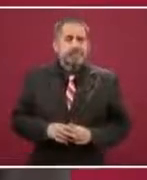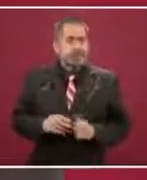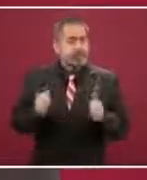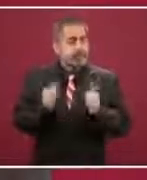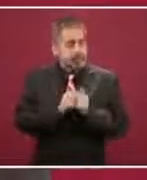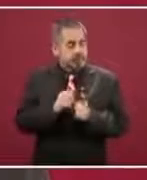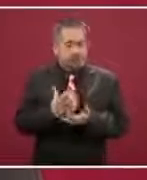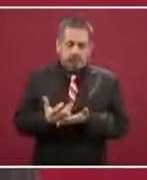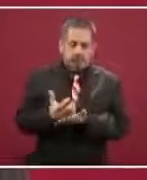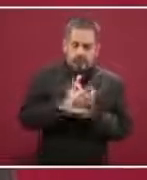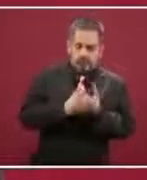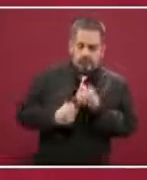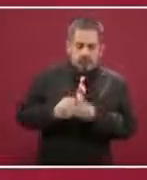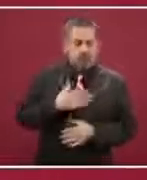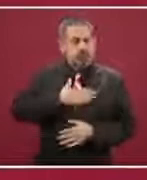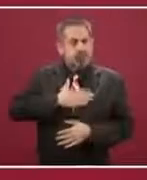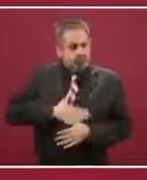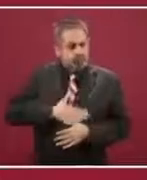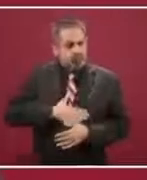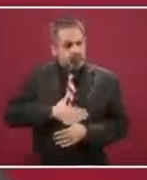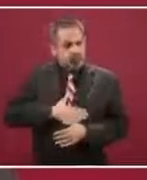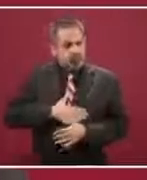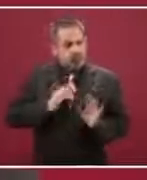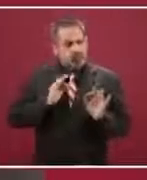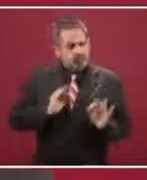con ganancias razonables,